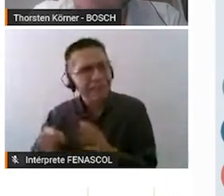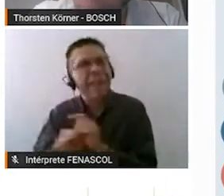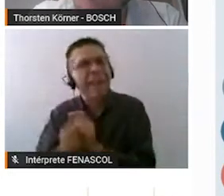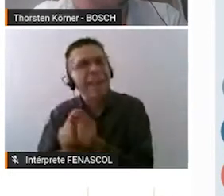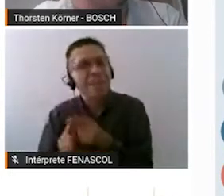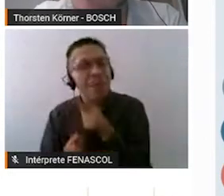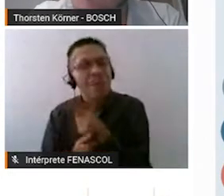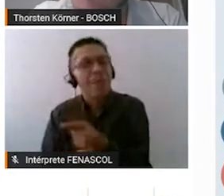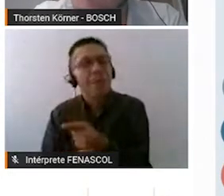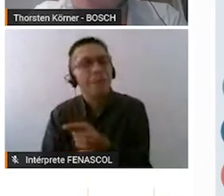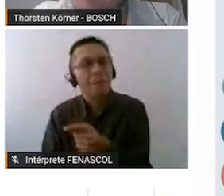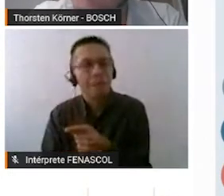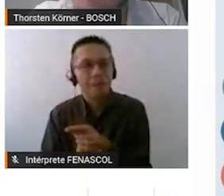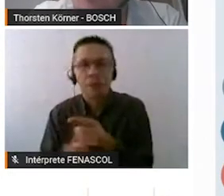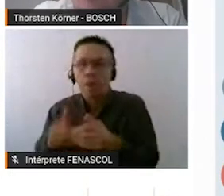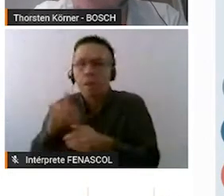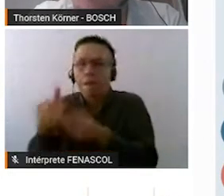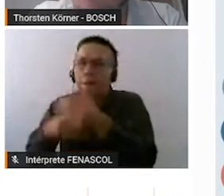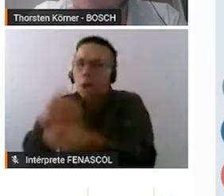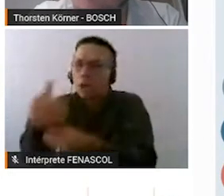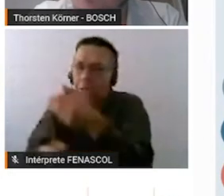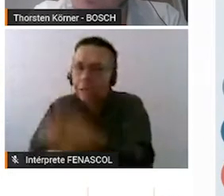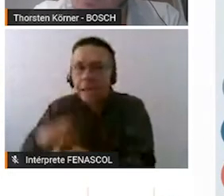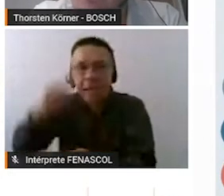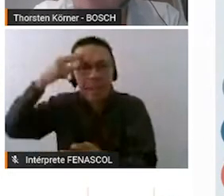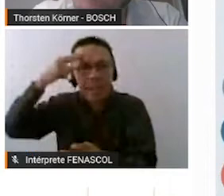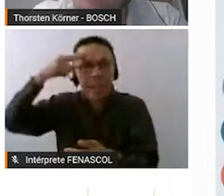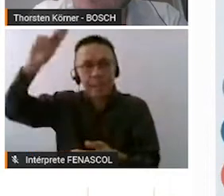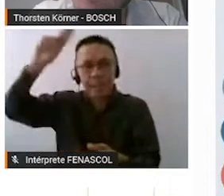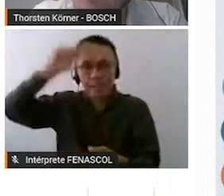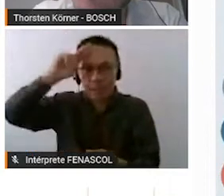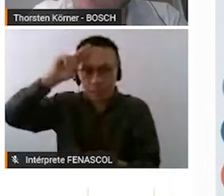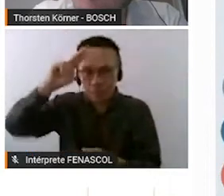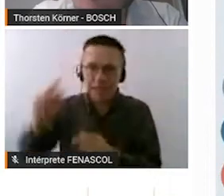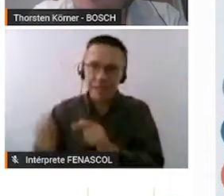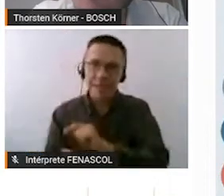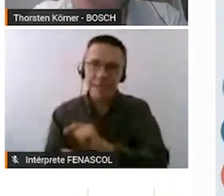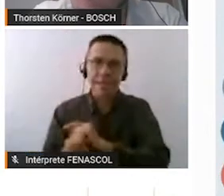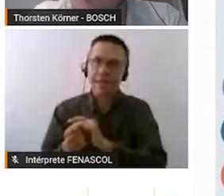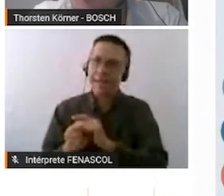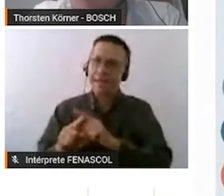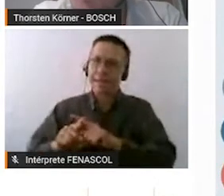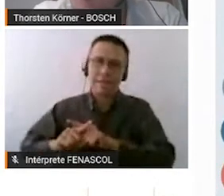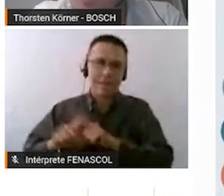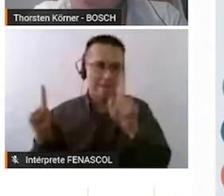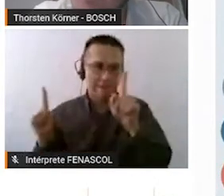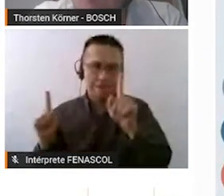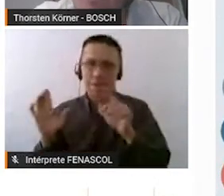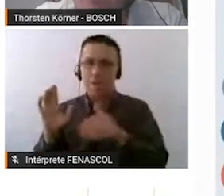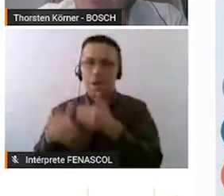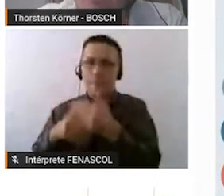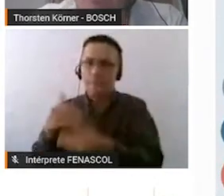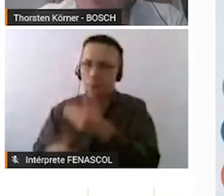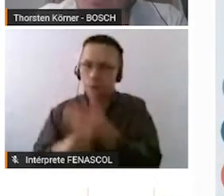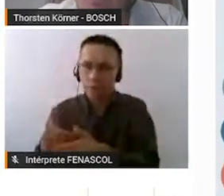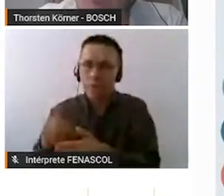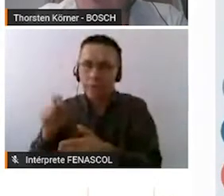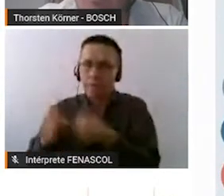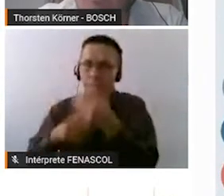en la que nosotros vemos los procesos, cómo entendemos a la industria y cómo podemos mejorarla con el